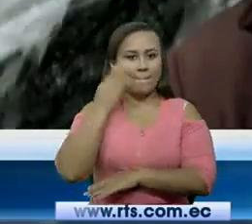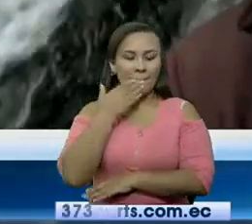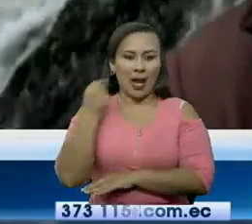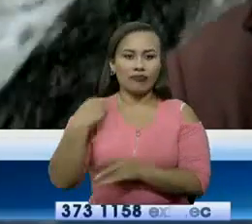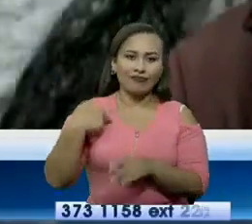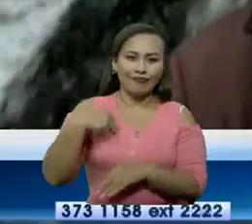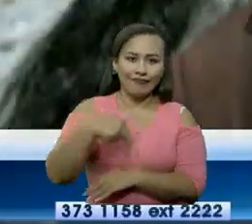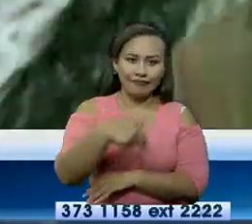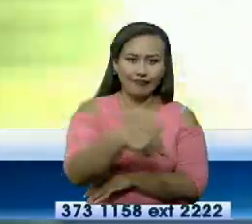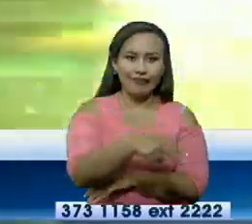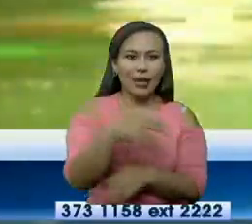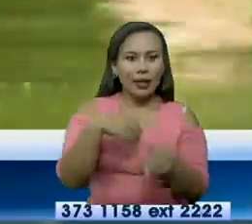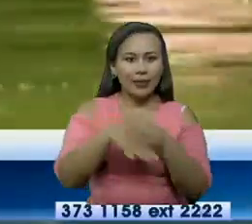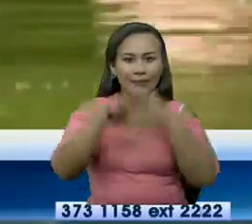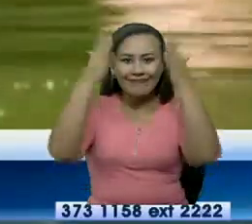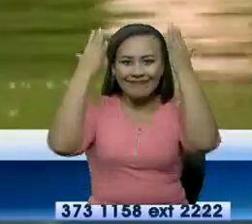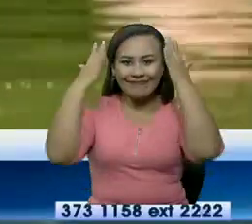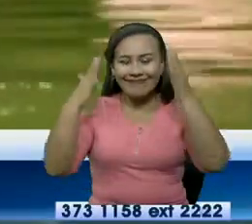ingresar a las cascadas.